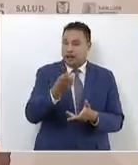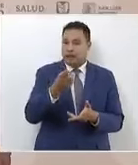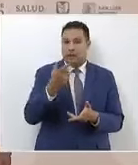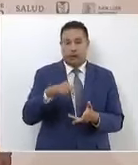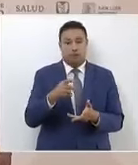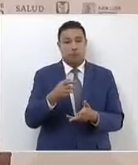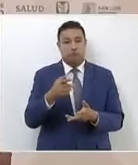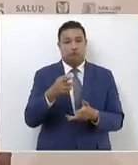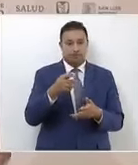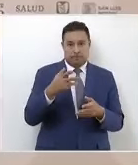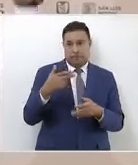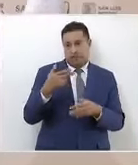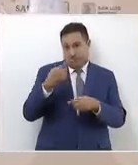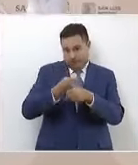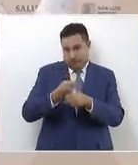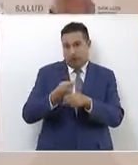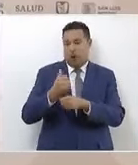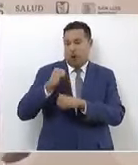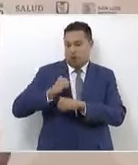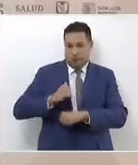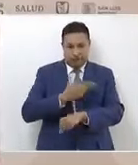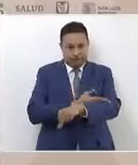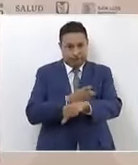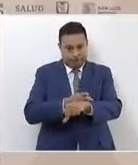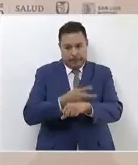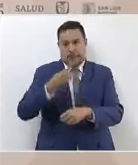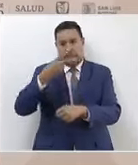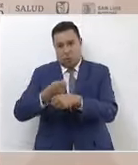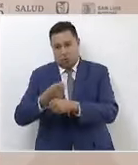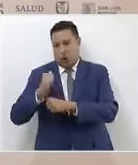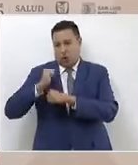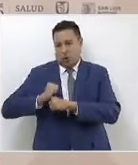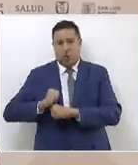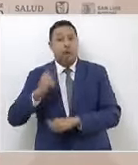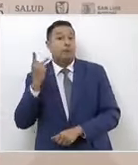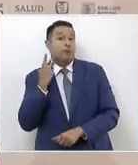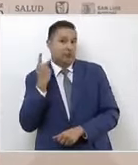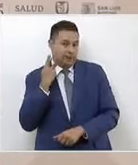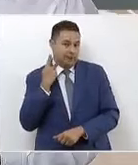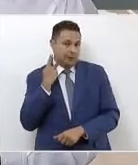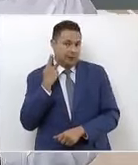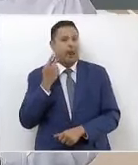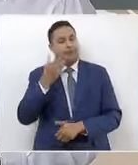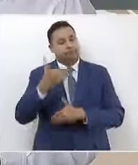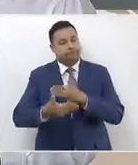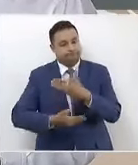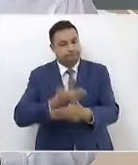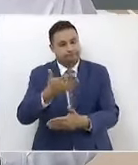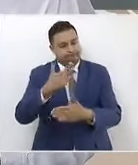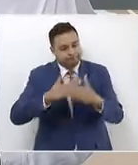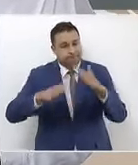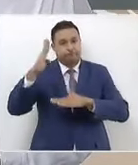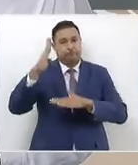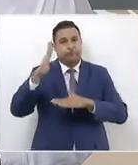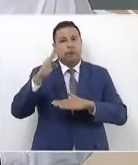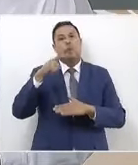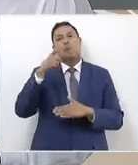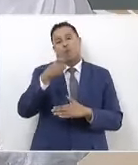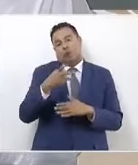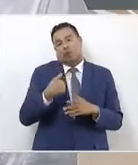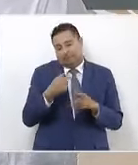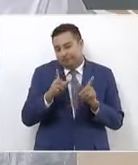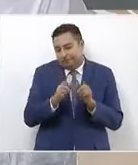autoridad política y eso es lo que permite que avancemos. Por eso, en síntesis, pues me da mucho gusto estar